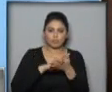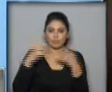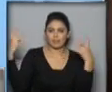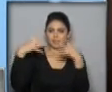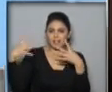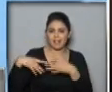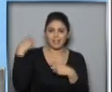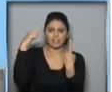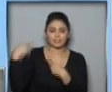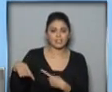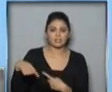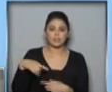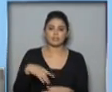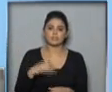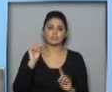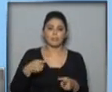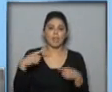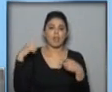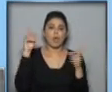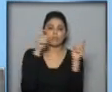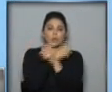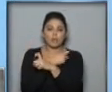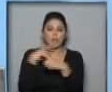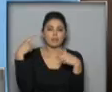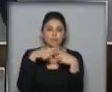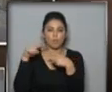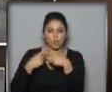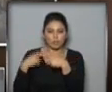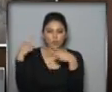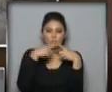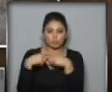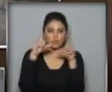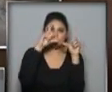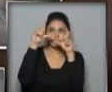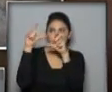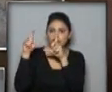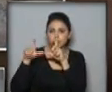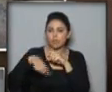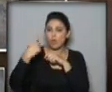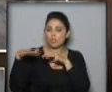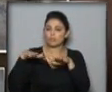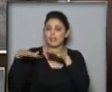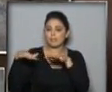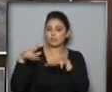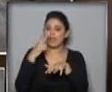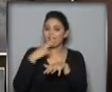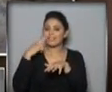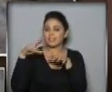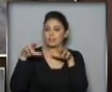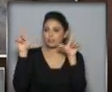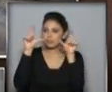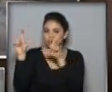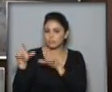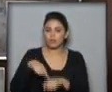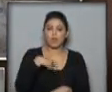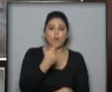en la guerra en Afganistán, en los conflictos políticos en Libia, también retrató el terremoto en Haití, las maras, la problemática de las